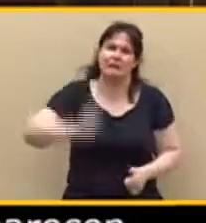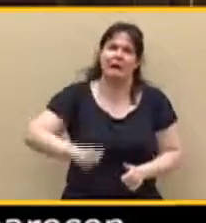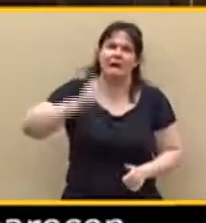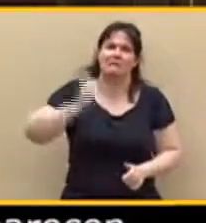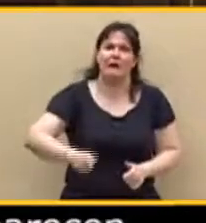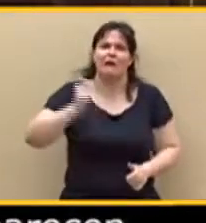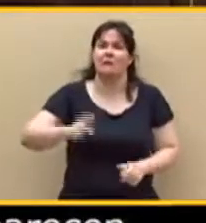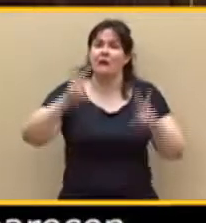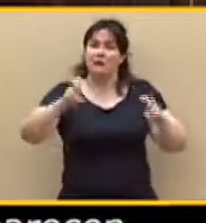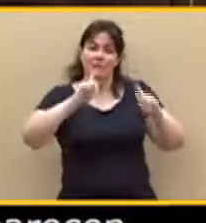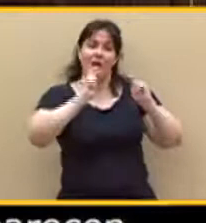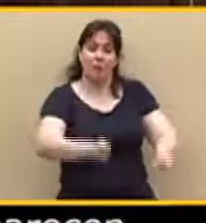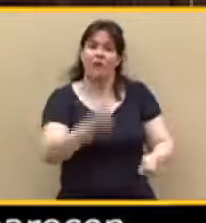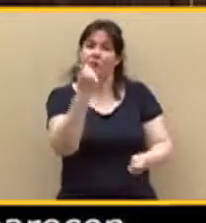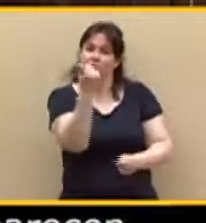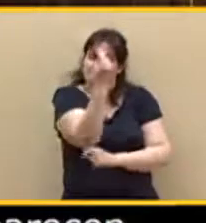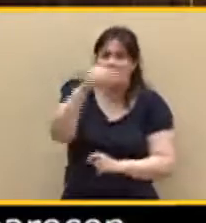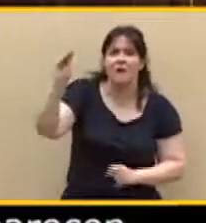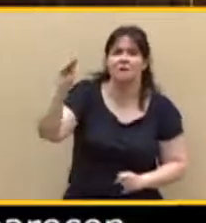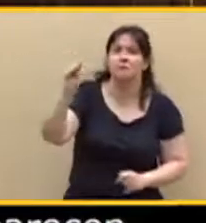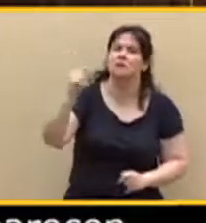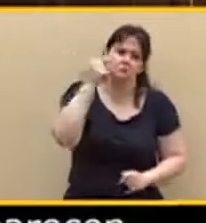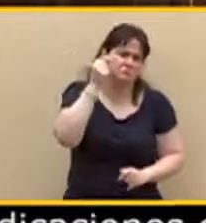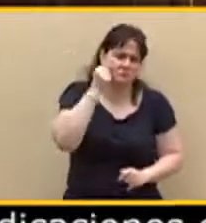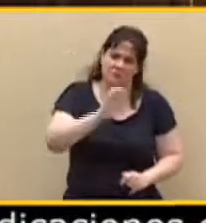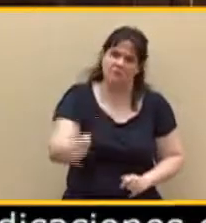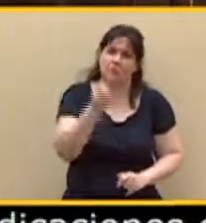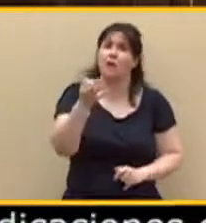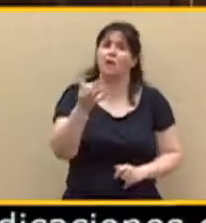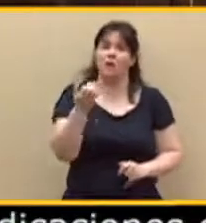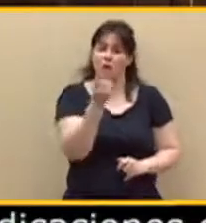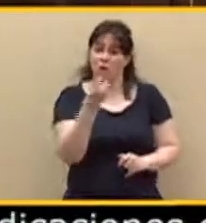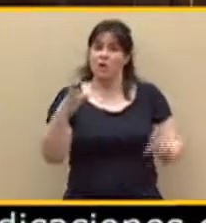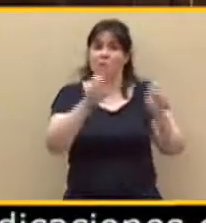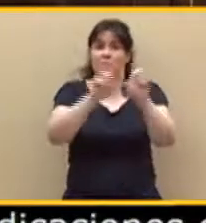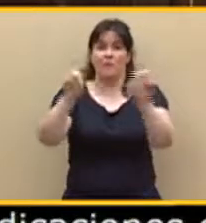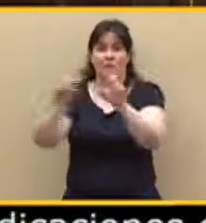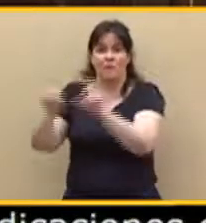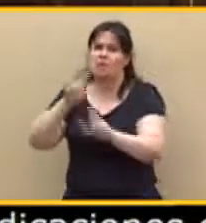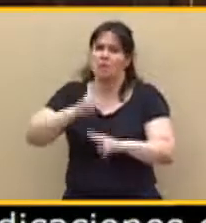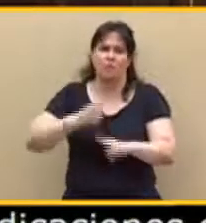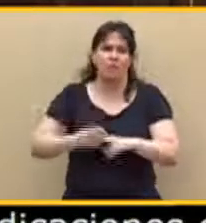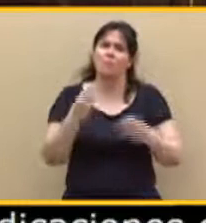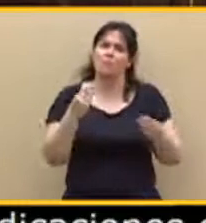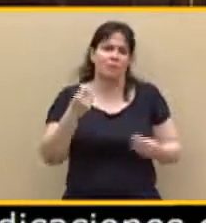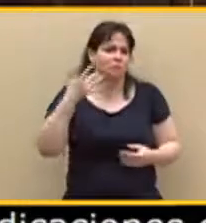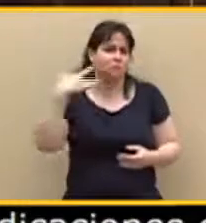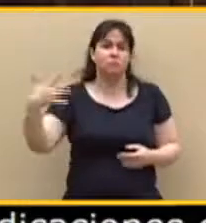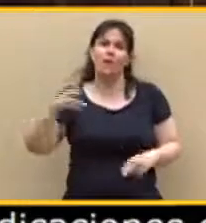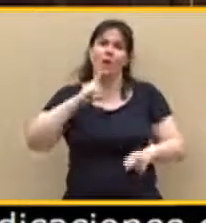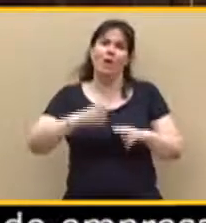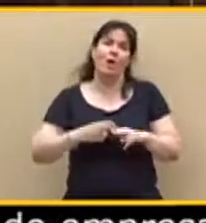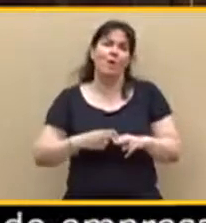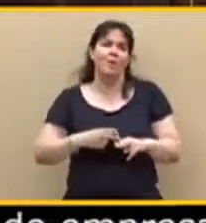con sobrecostes? Pues les sonarán. Son un puñado de empresas muy conocidas que podríamos llamar la aristocracia del